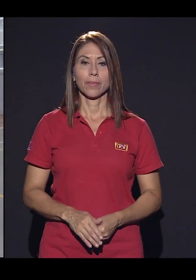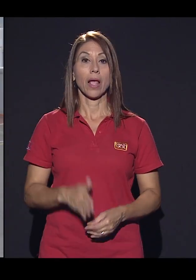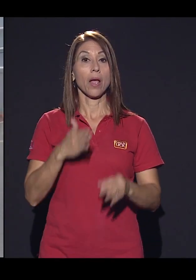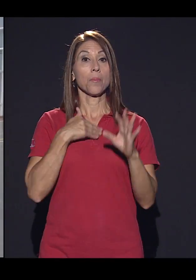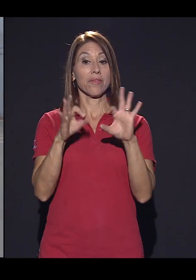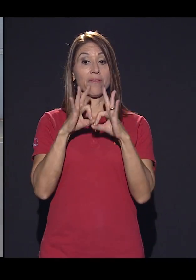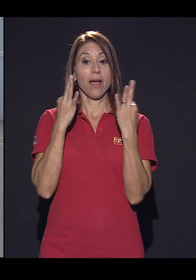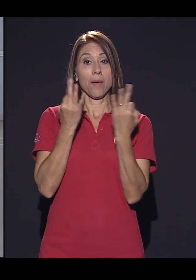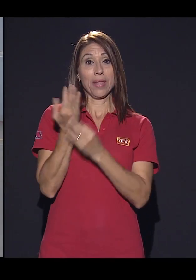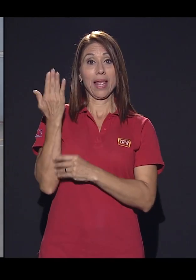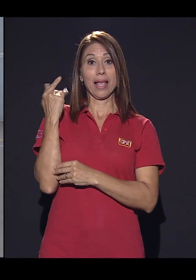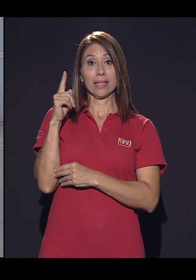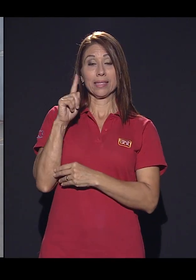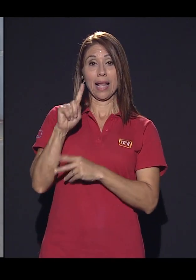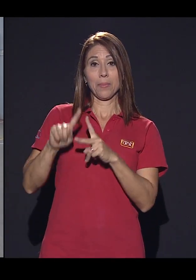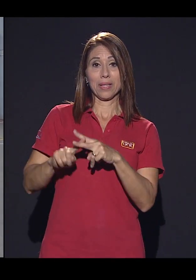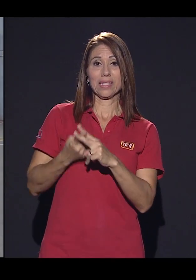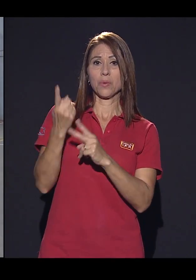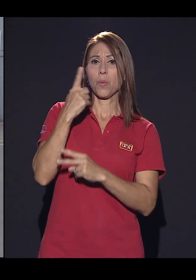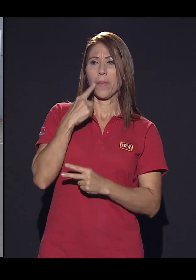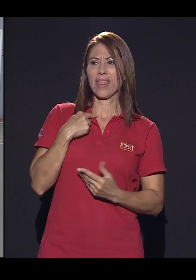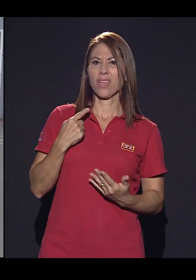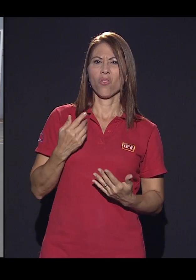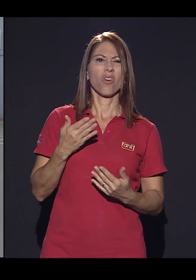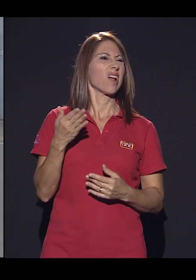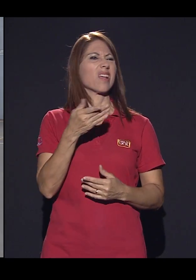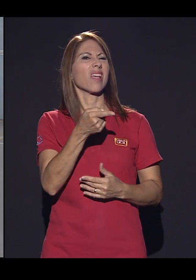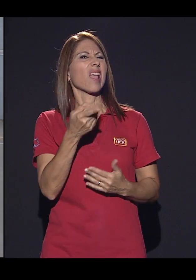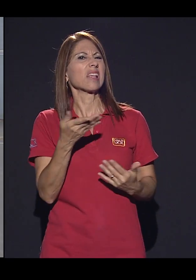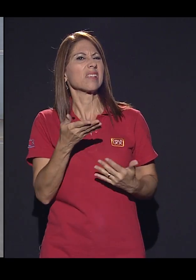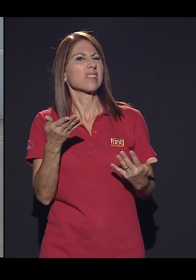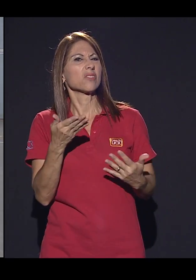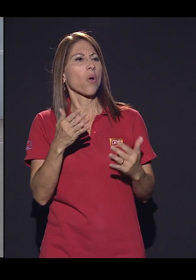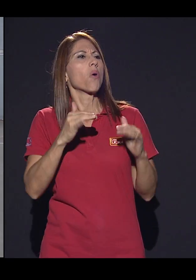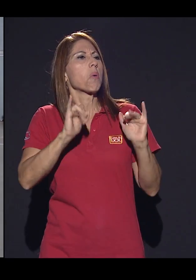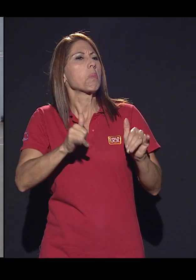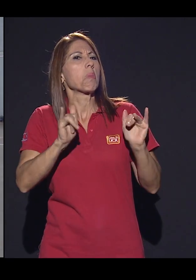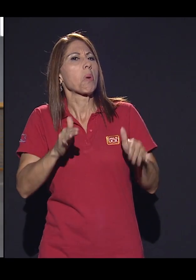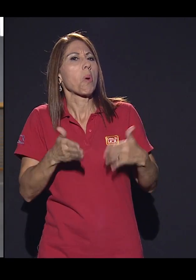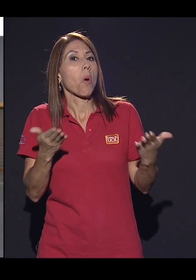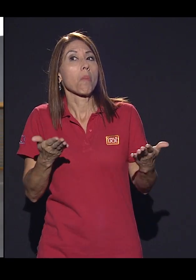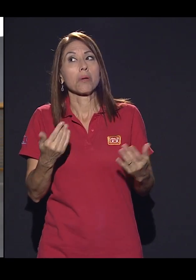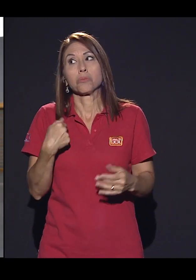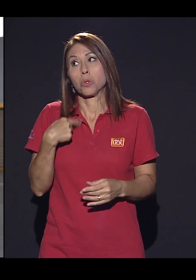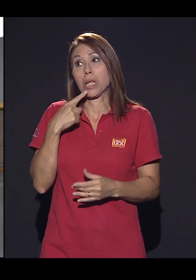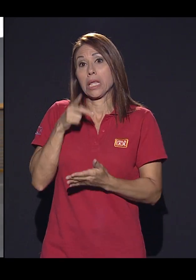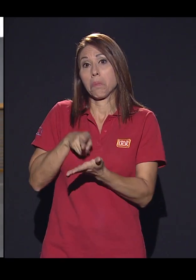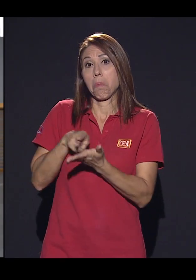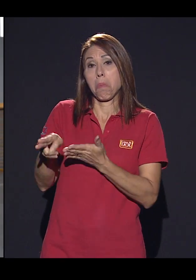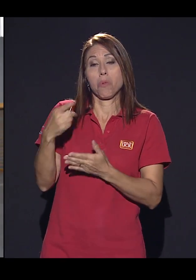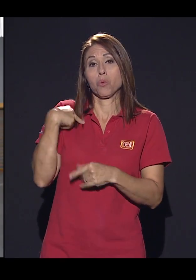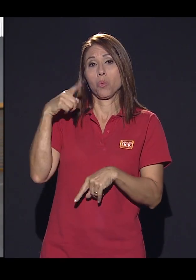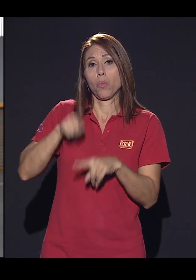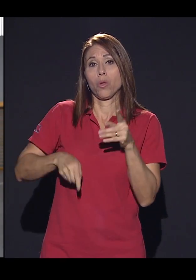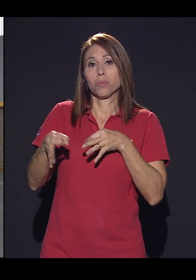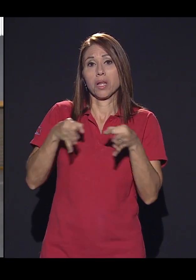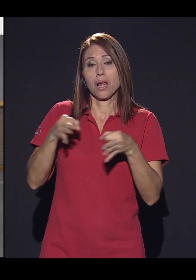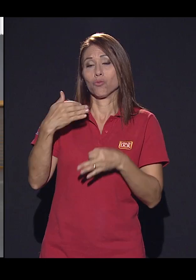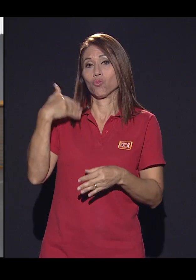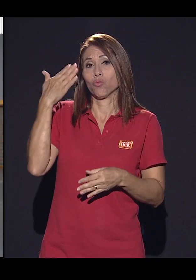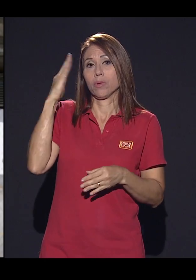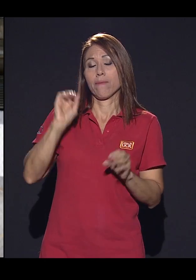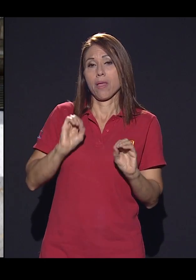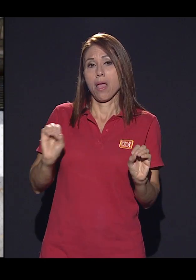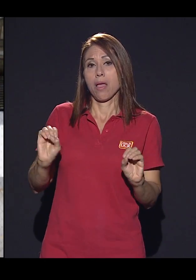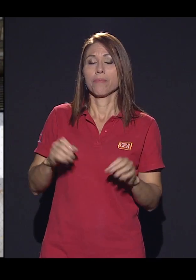Mi familia me dijo al principio, ¿qué es eso? ¿Cómo se juega? Le digo. De ahorita sinceramente no le puedo explicar ni decir cómo porque yo no